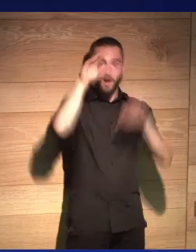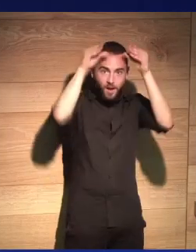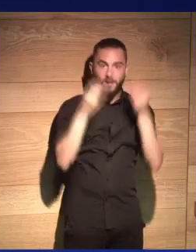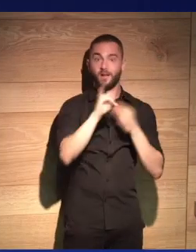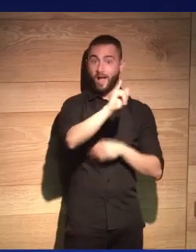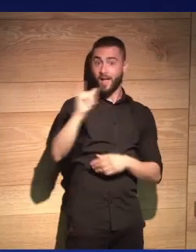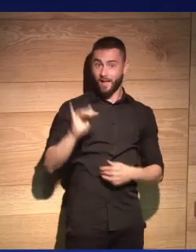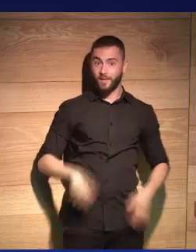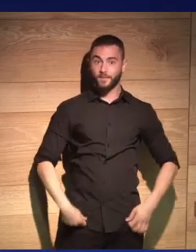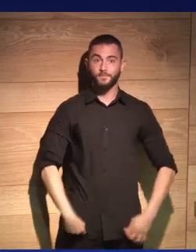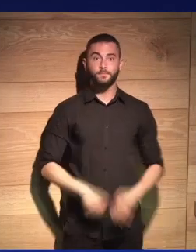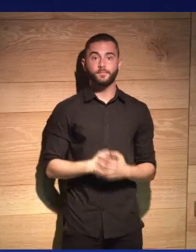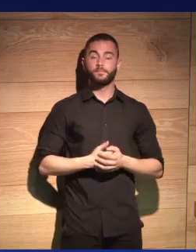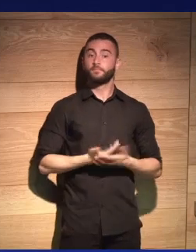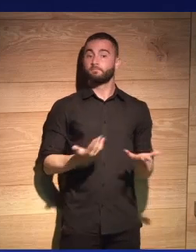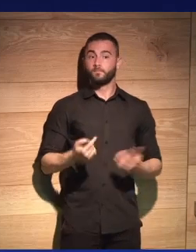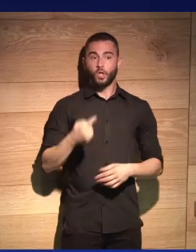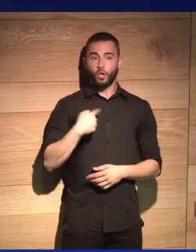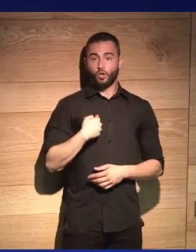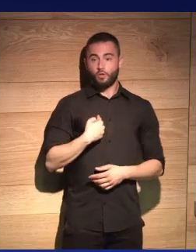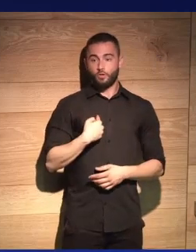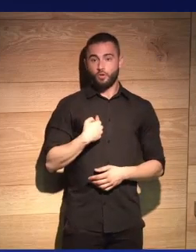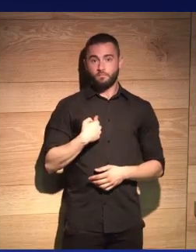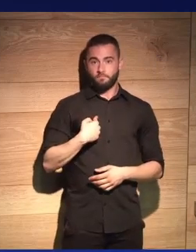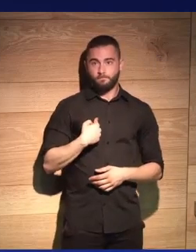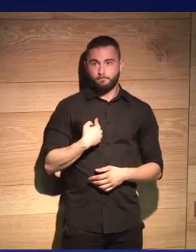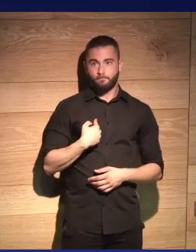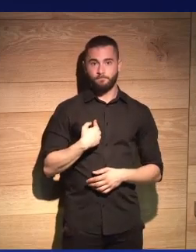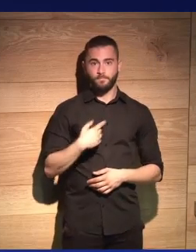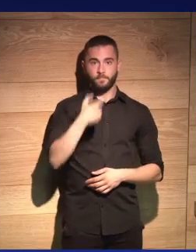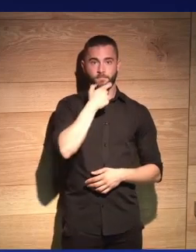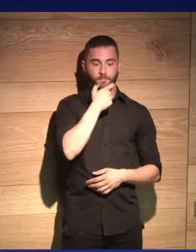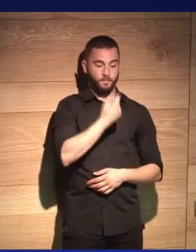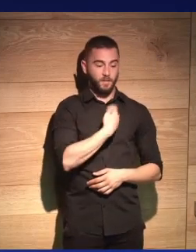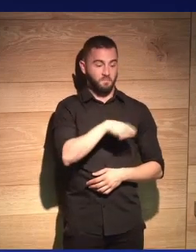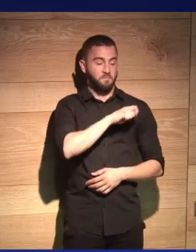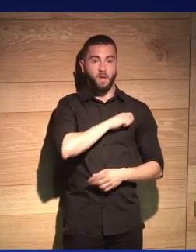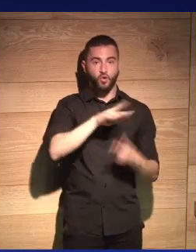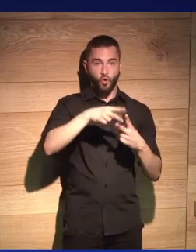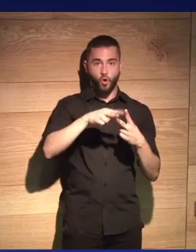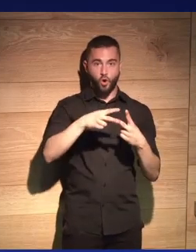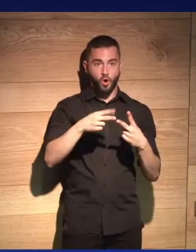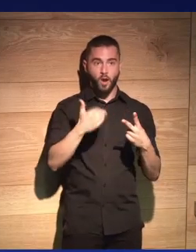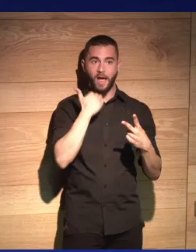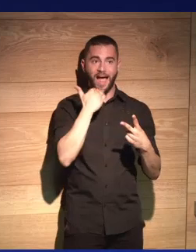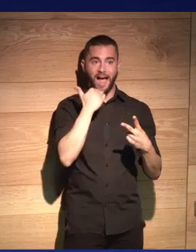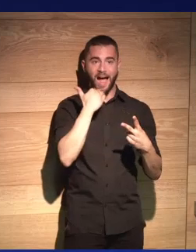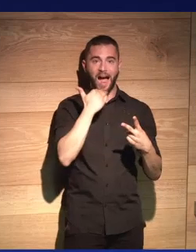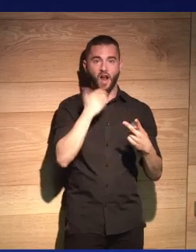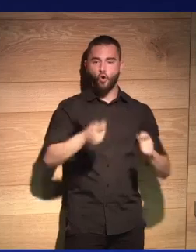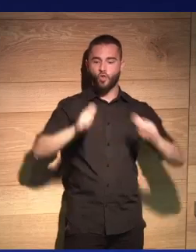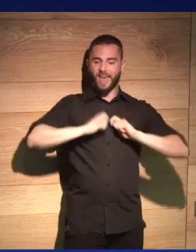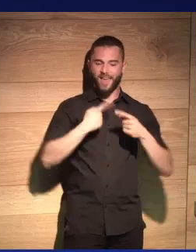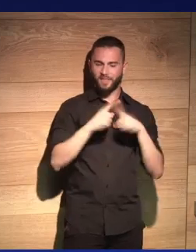nieve. Yo no creo que el inglés o el español me orilla a nada esencialmente